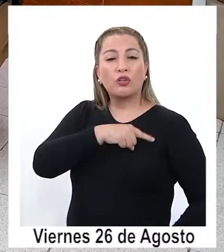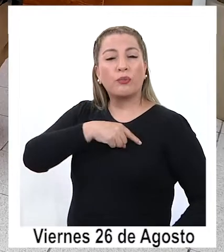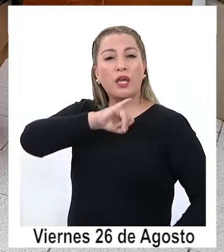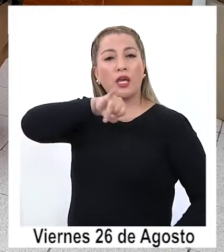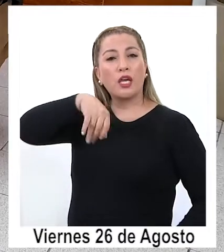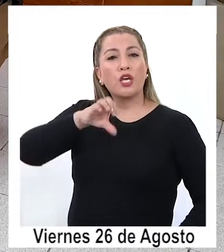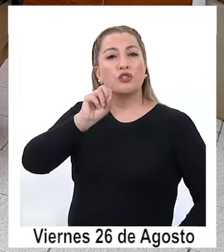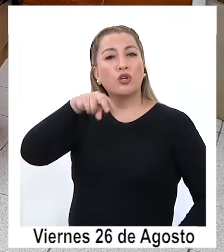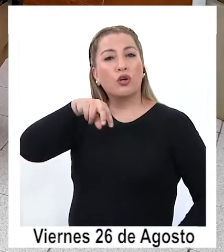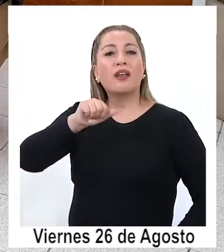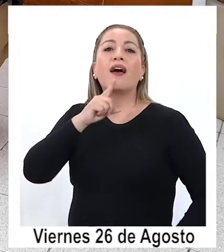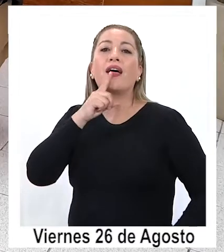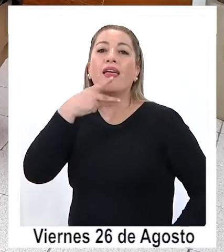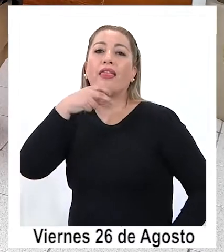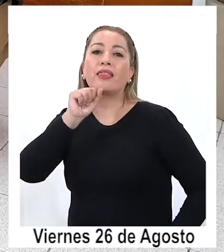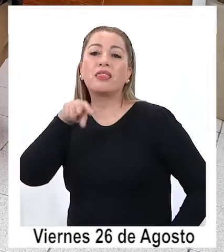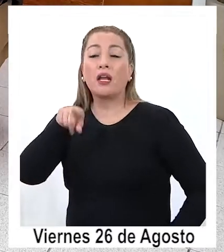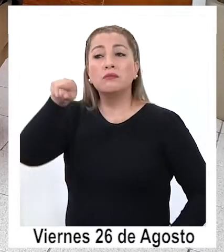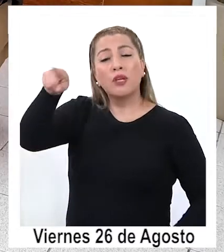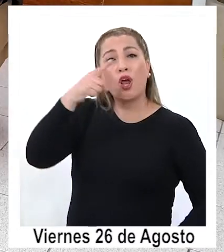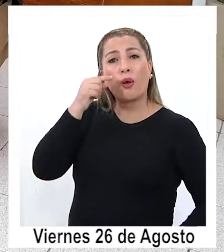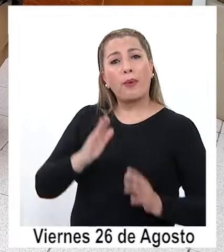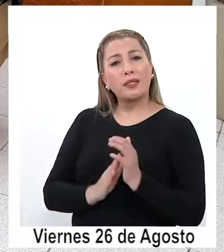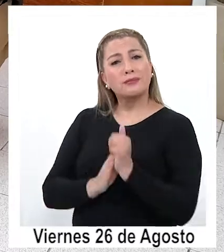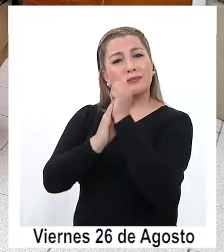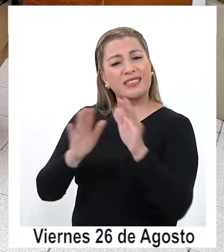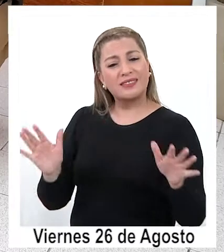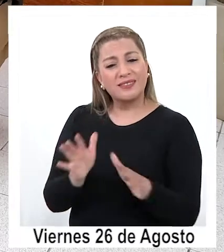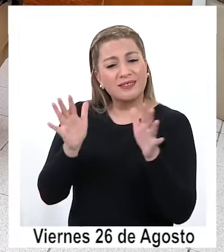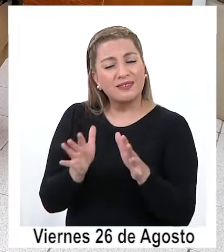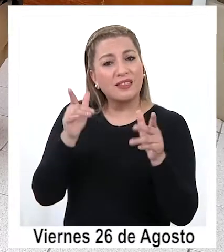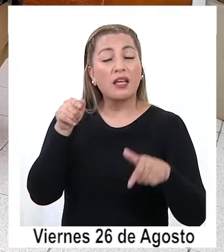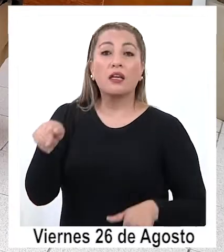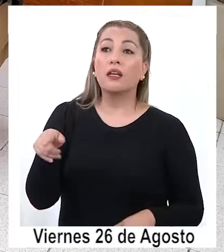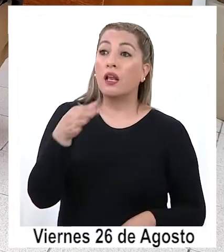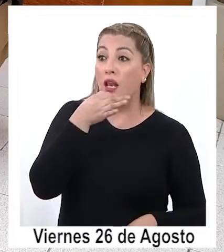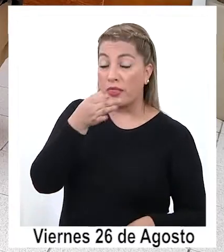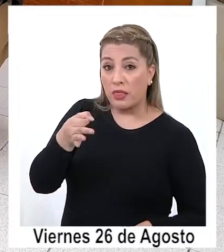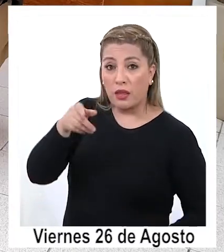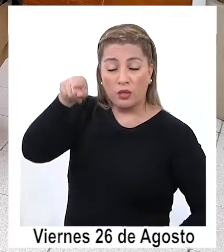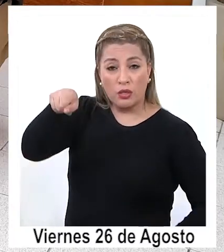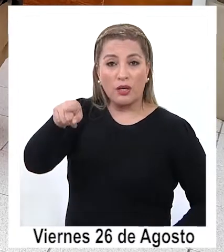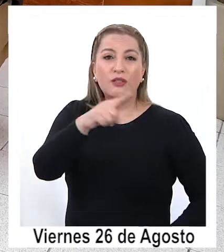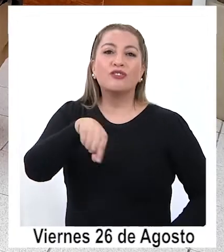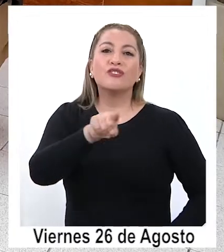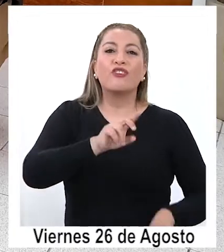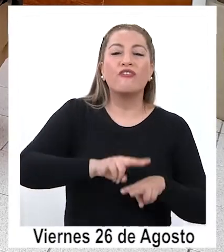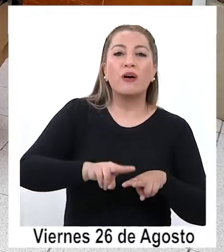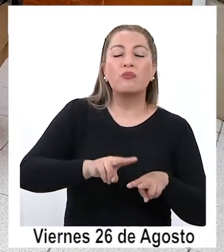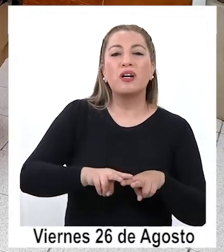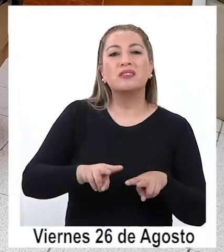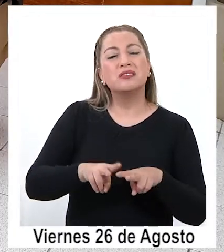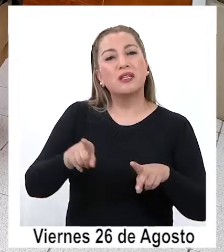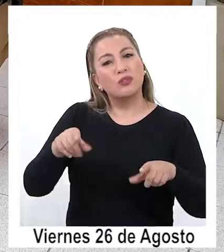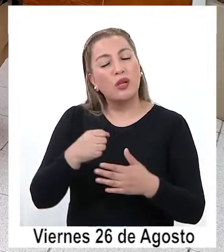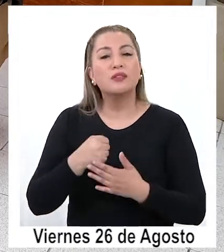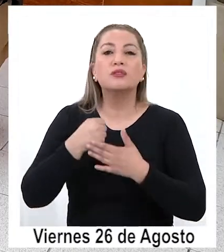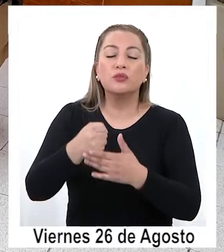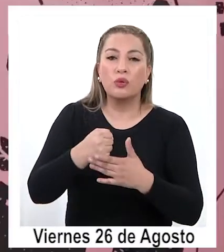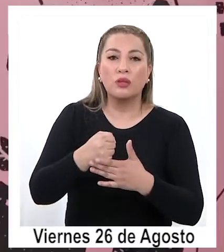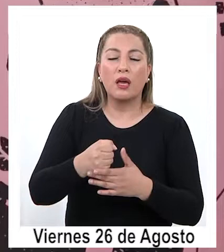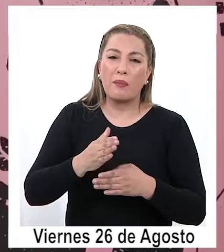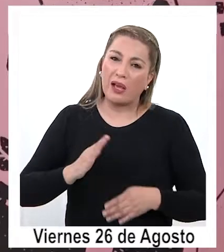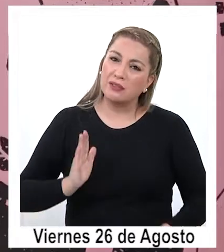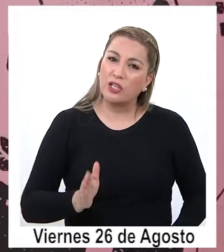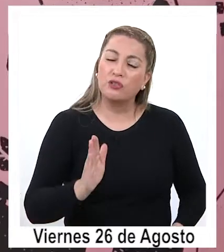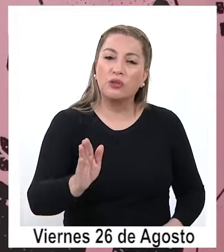como él ha impulsado este esfuerzo y poder decirle también que vamos a buscar caminos para la sostenibilidad para que